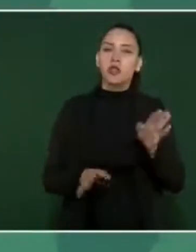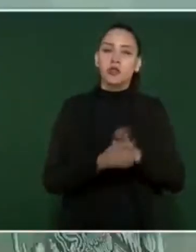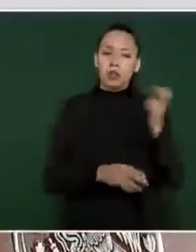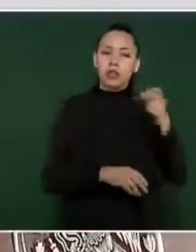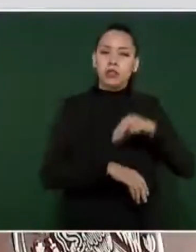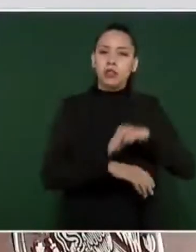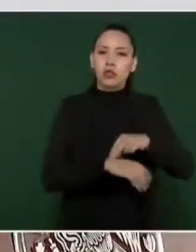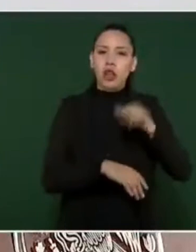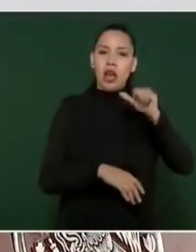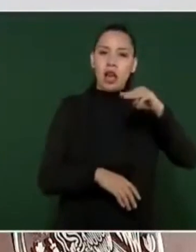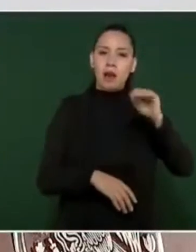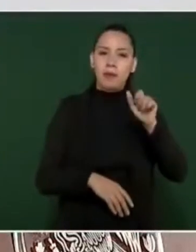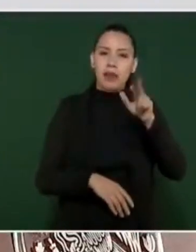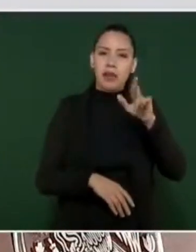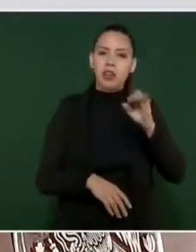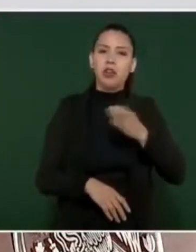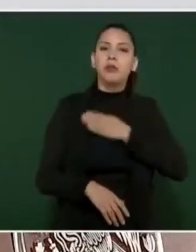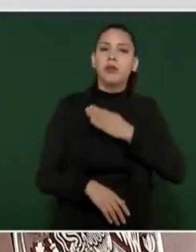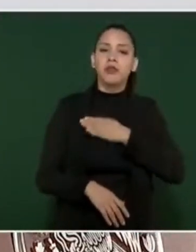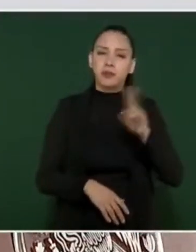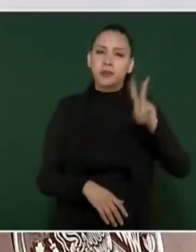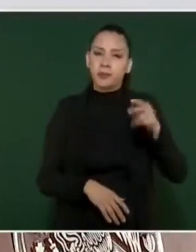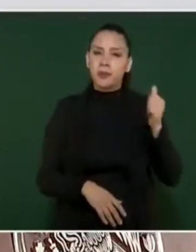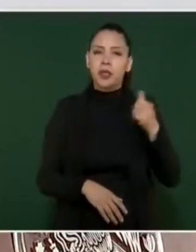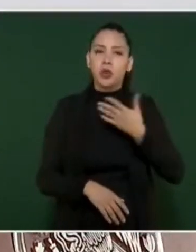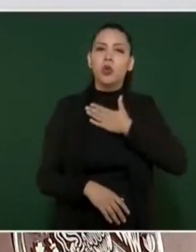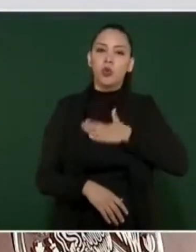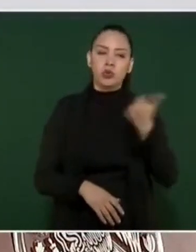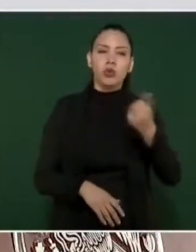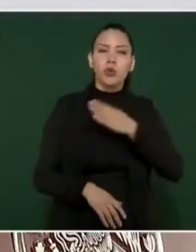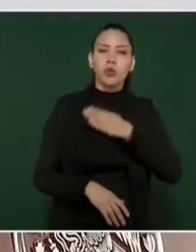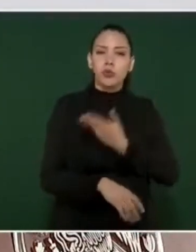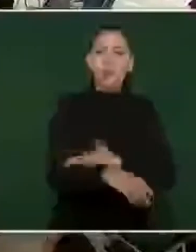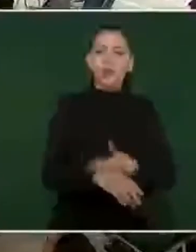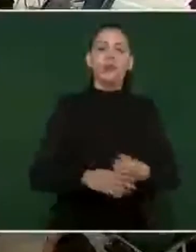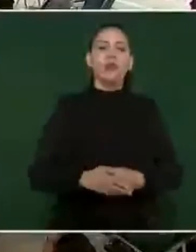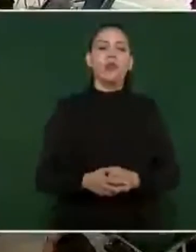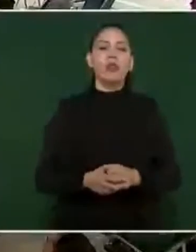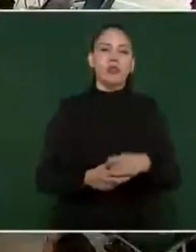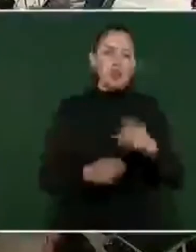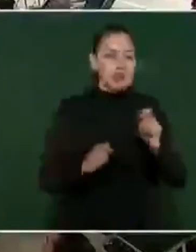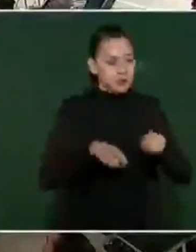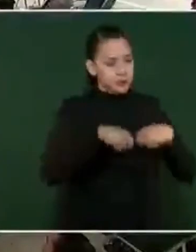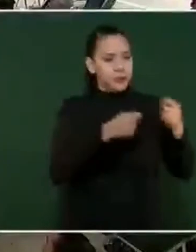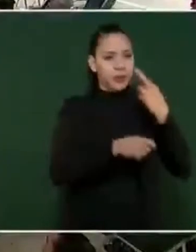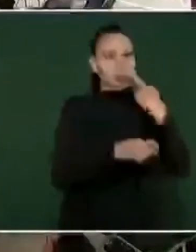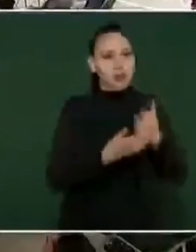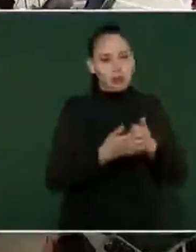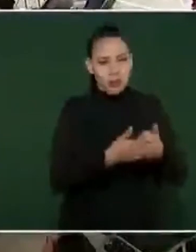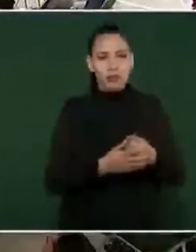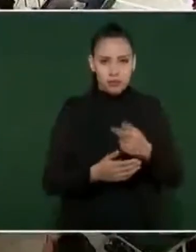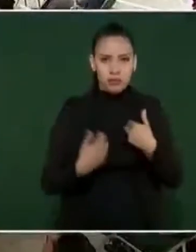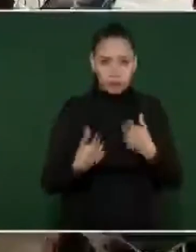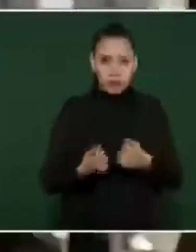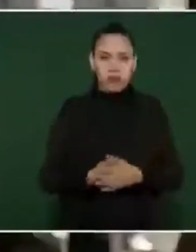encargamos, si te parece. Por favor, si se ponen de acuerdo, sí, para encontrar, muchas gracias. Para ver, ¿de acuerdo,